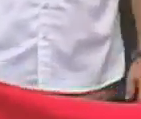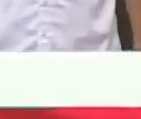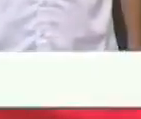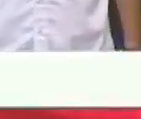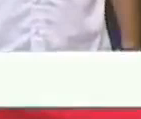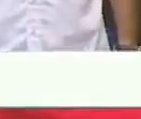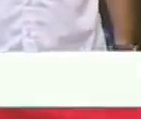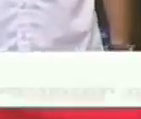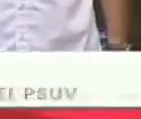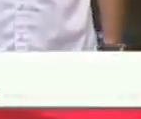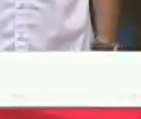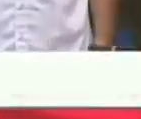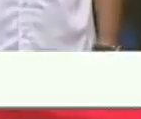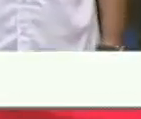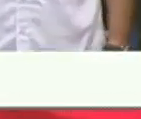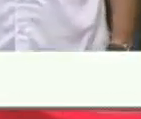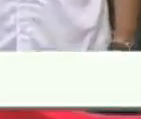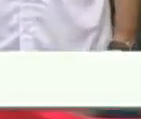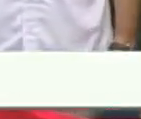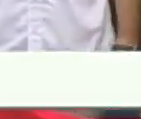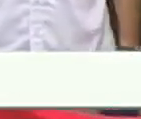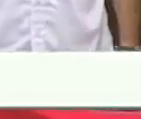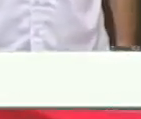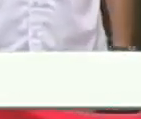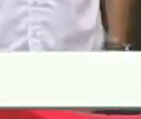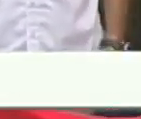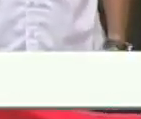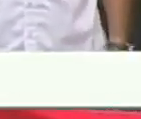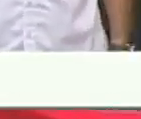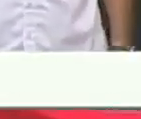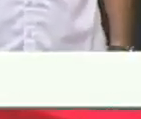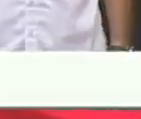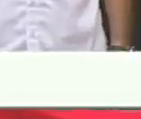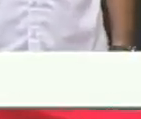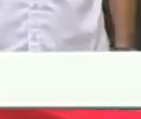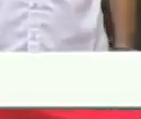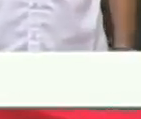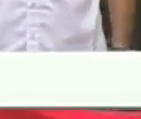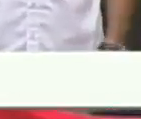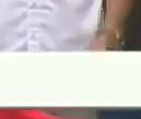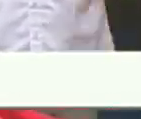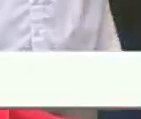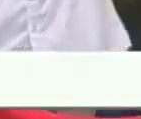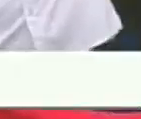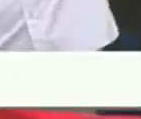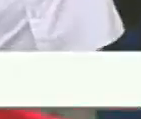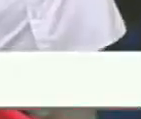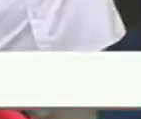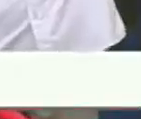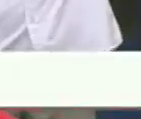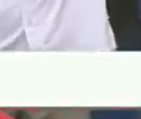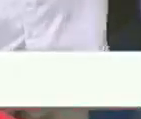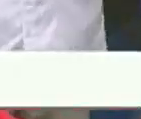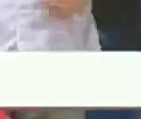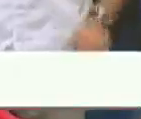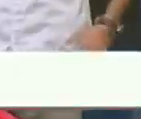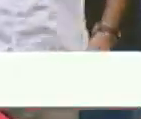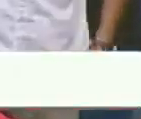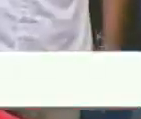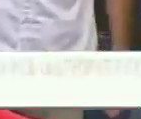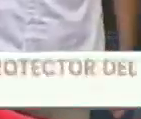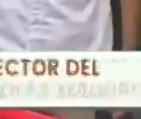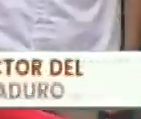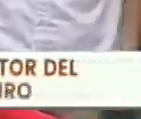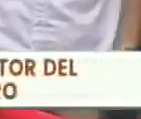me alegra muchísimo esta extraordinaria movilización de Upata bolivariana, Upata